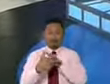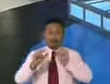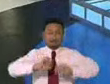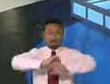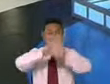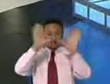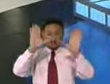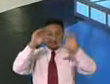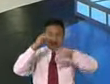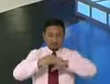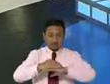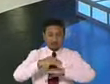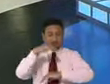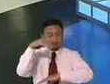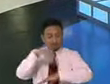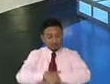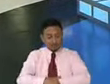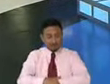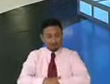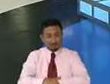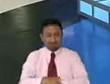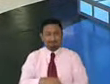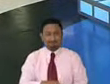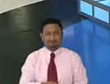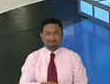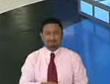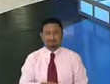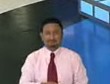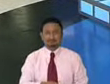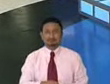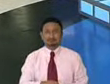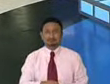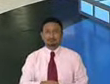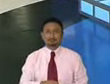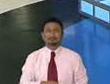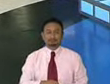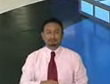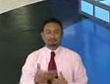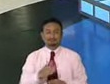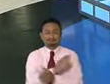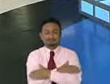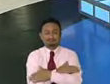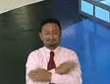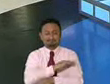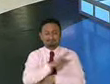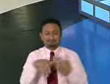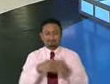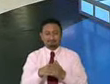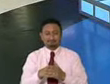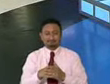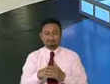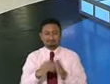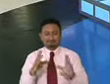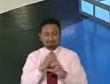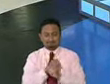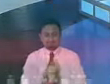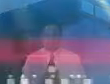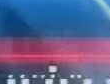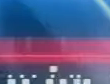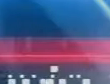informativas, como tú lo dices, muy temprano, al mediodía, y en la emisión estelar, por supuesto. Un abrazo grande para todos. Los esperamos a todos. Buenas noches.